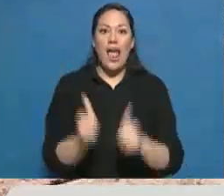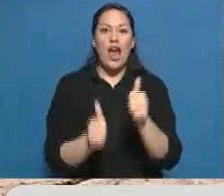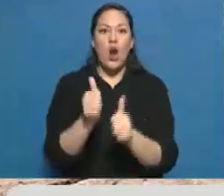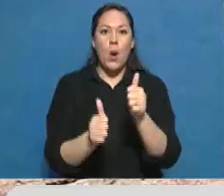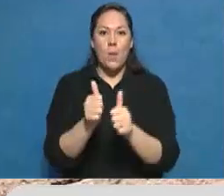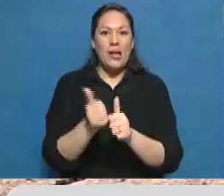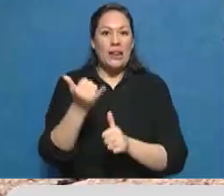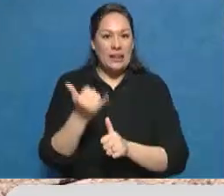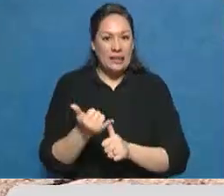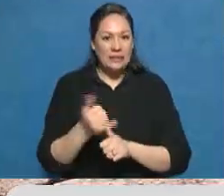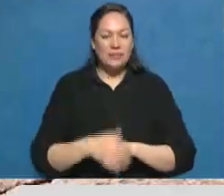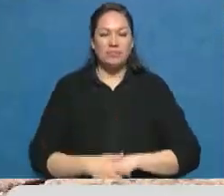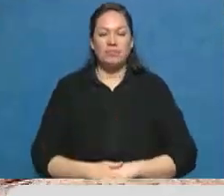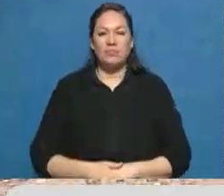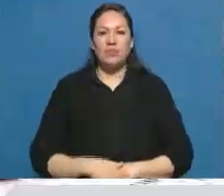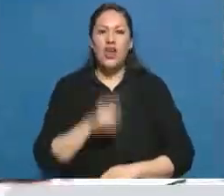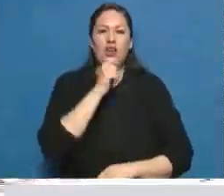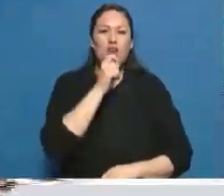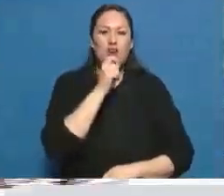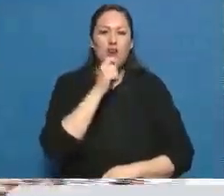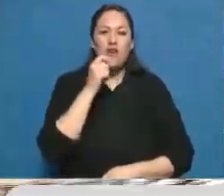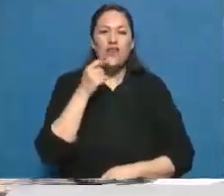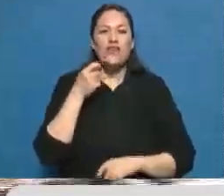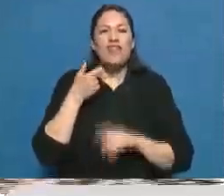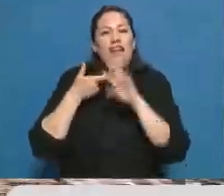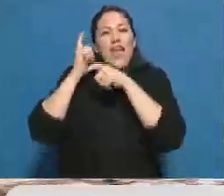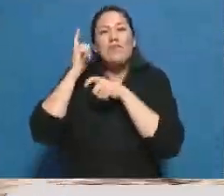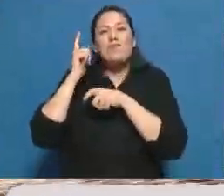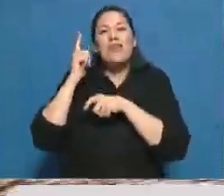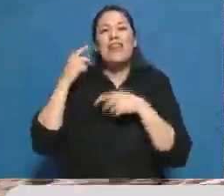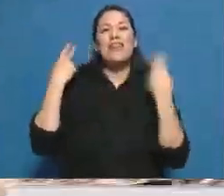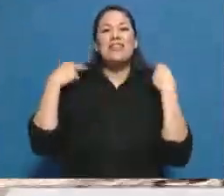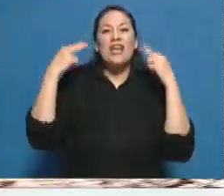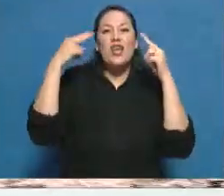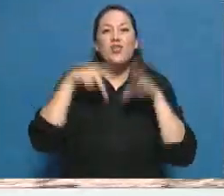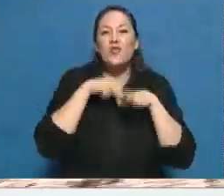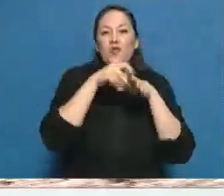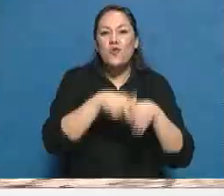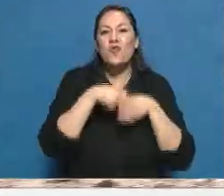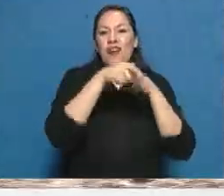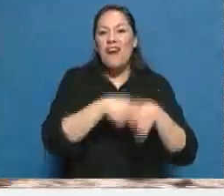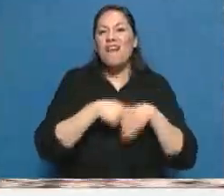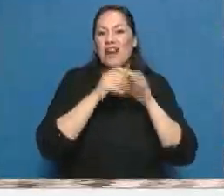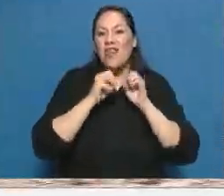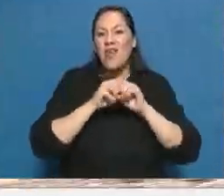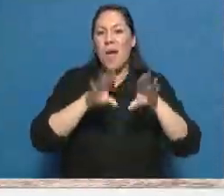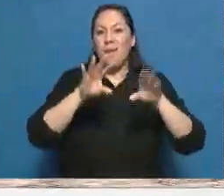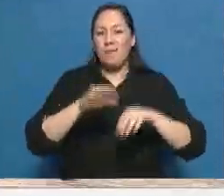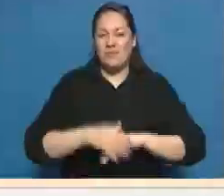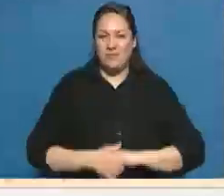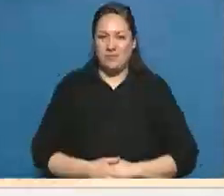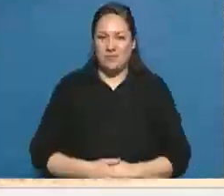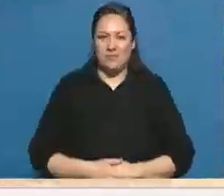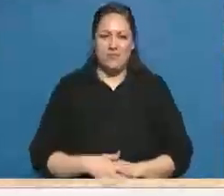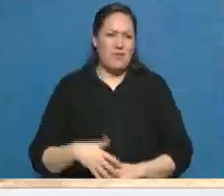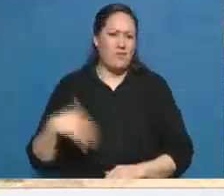Y hicimos nota con ellos, Dani. Empezamos a vivir esta fiesta del turf, uno de los acontecimientos deportivos más populares, si es